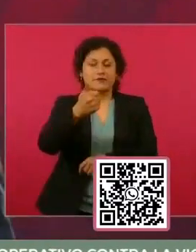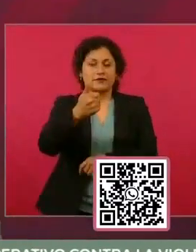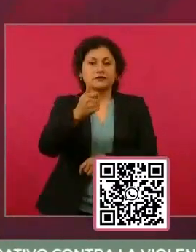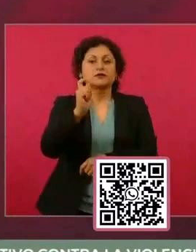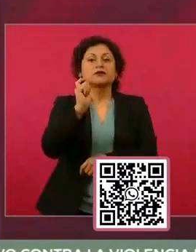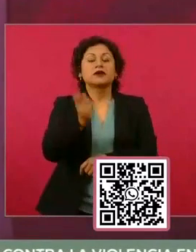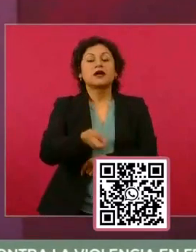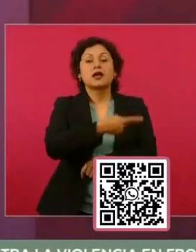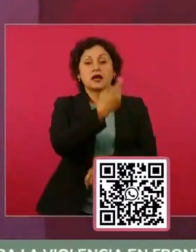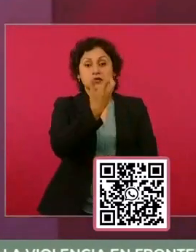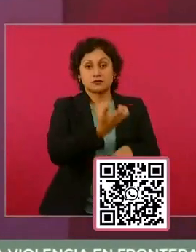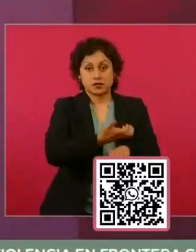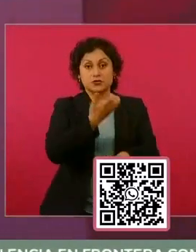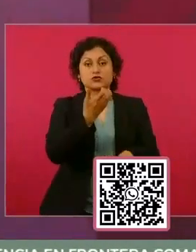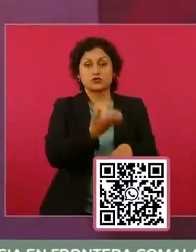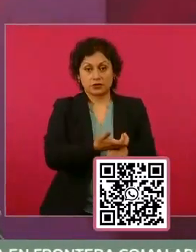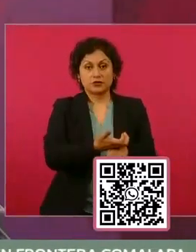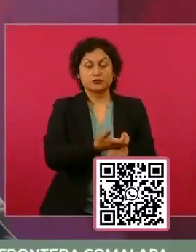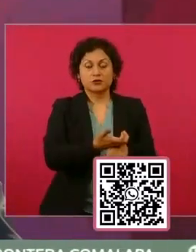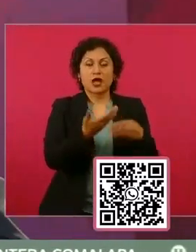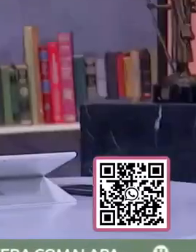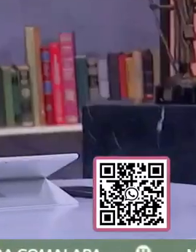Unidos abre un conducto, una vía.